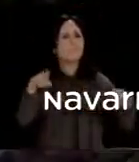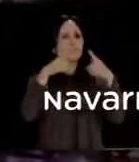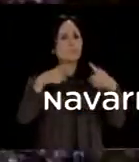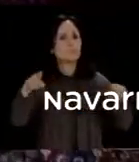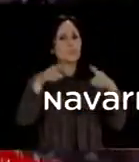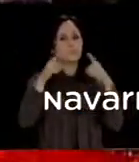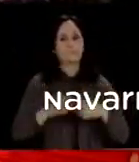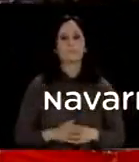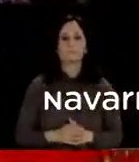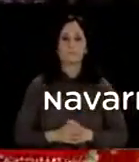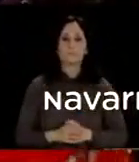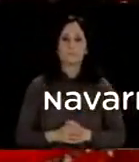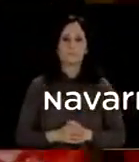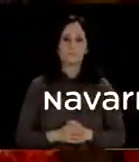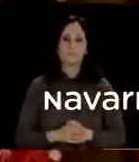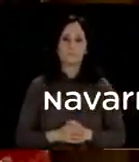fondo!